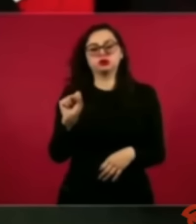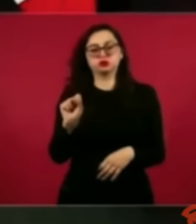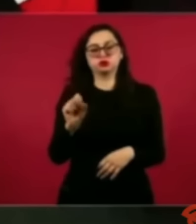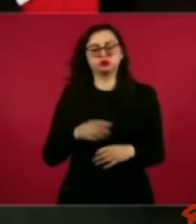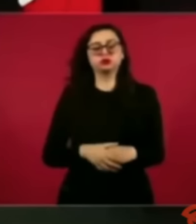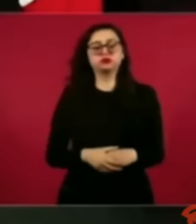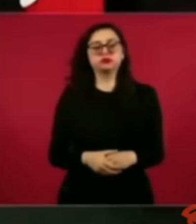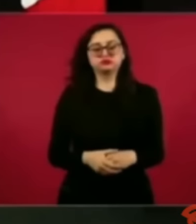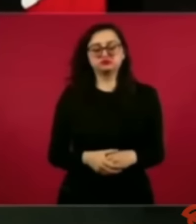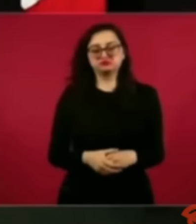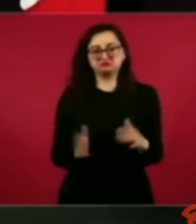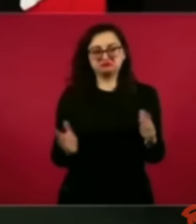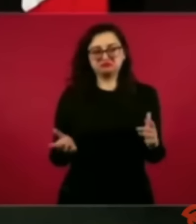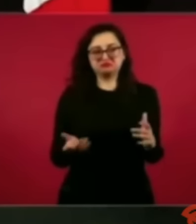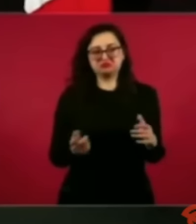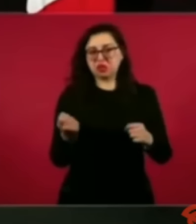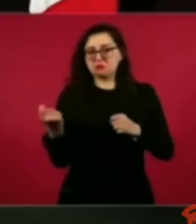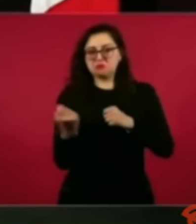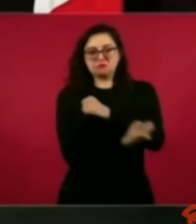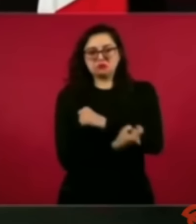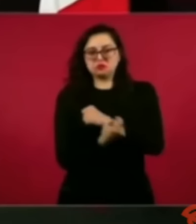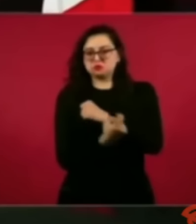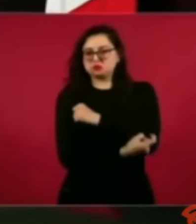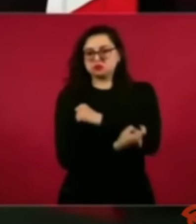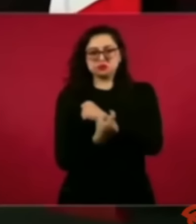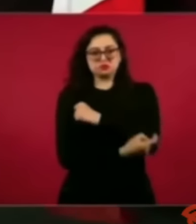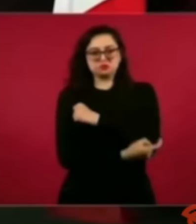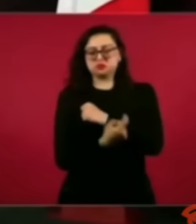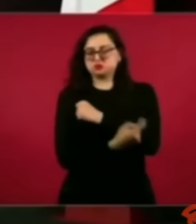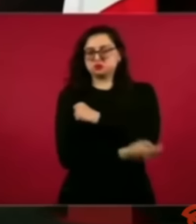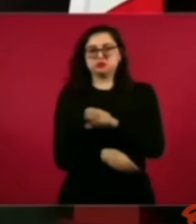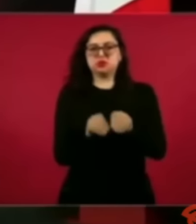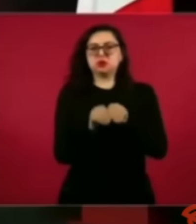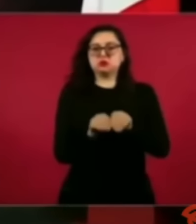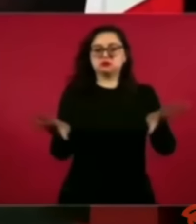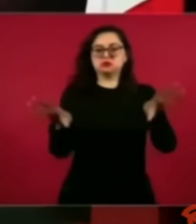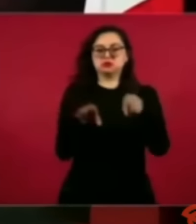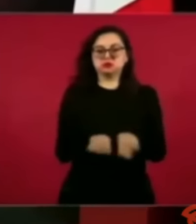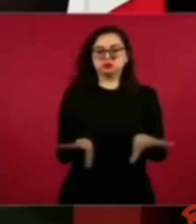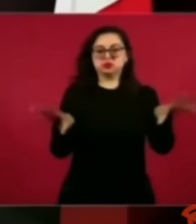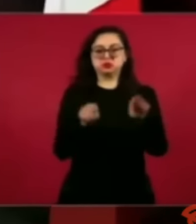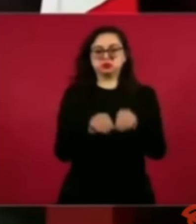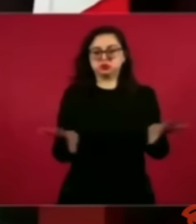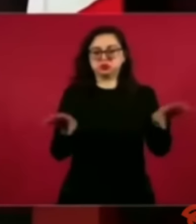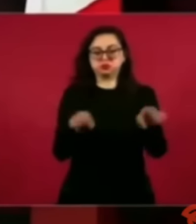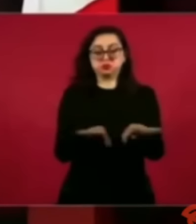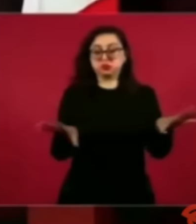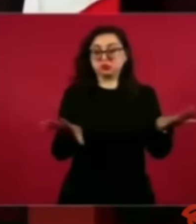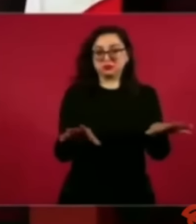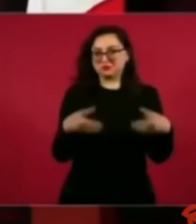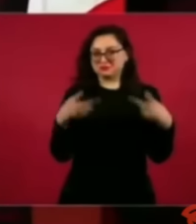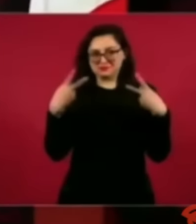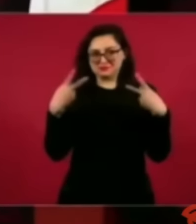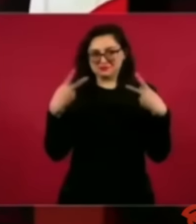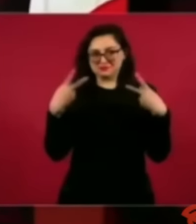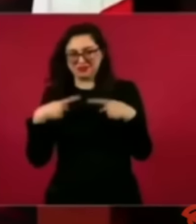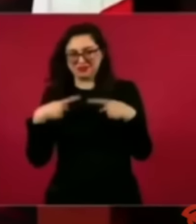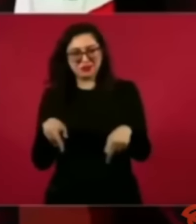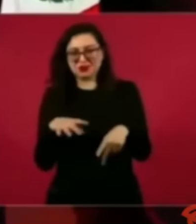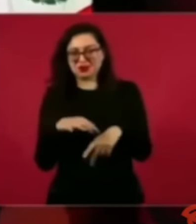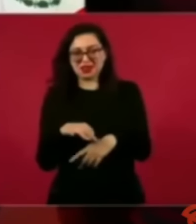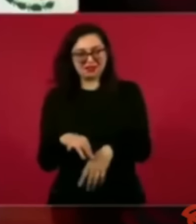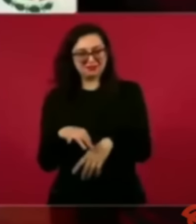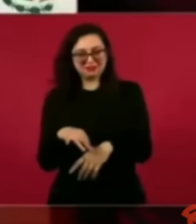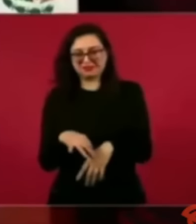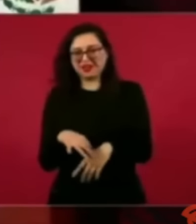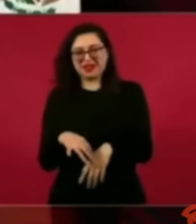o robots, porque no es persona de carne y hueso y un pedazo de